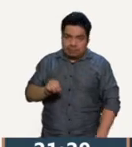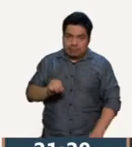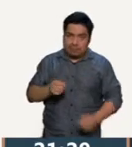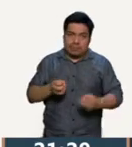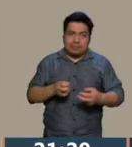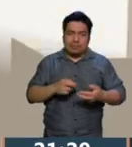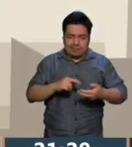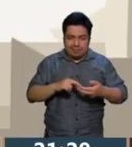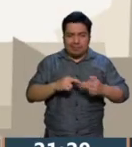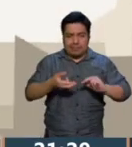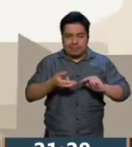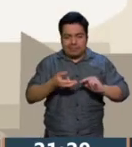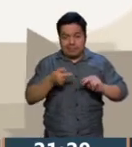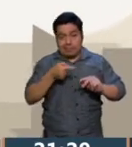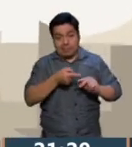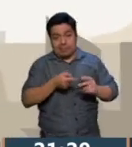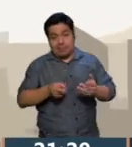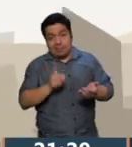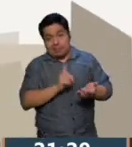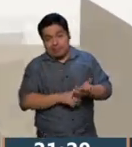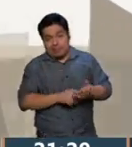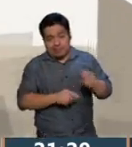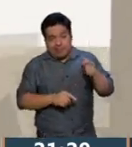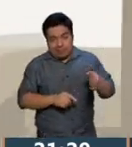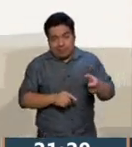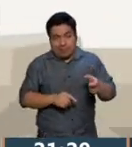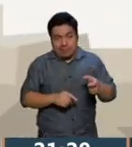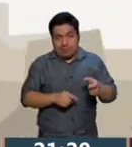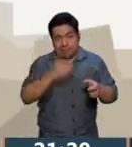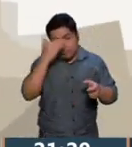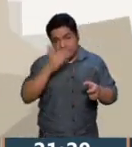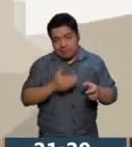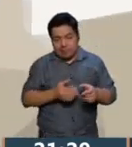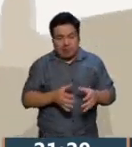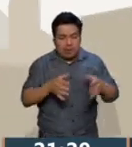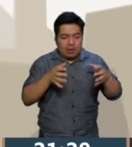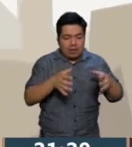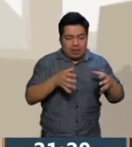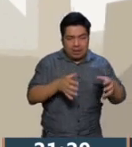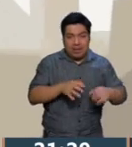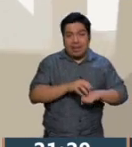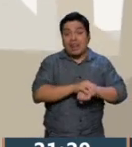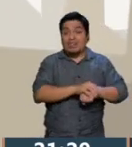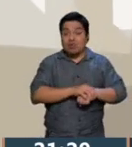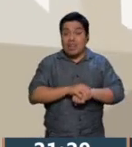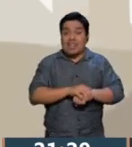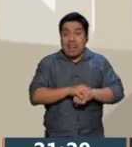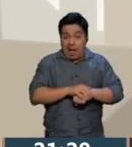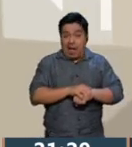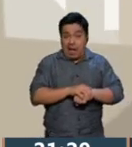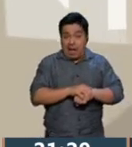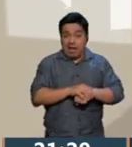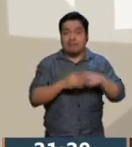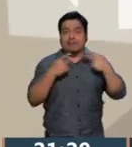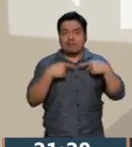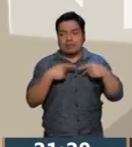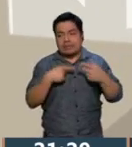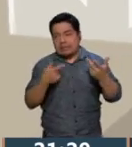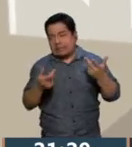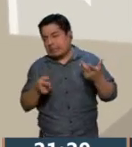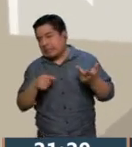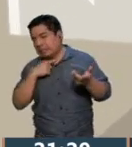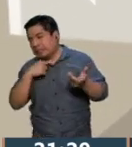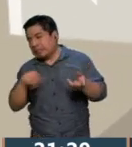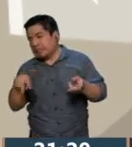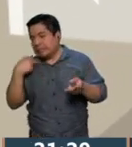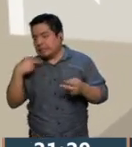esos recursos serán parte de una bolsa solidaria para que las personas que se vieron afectadas por